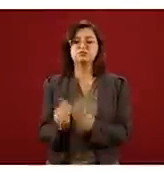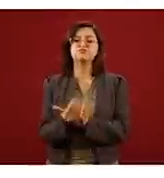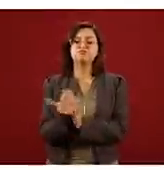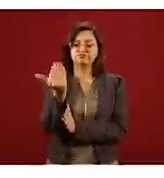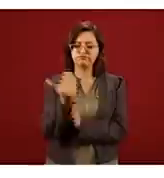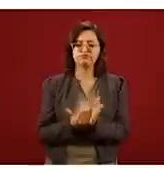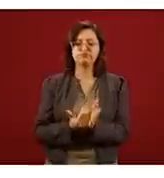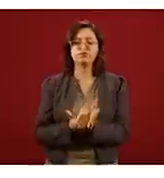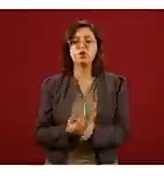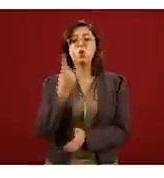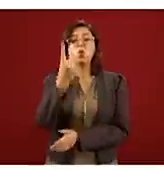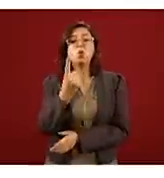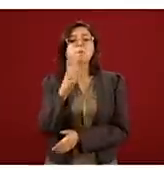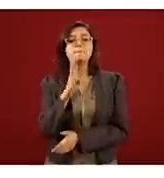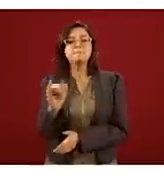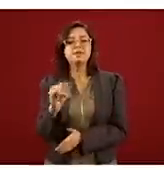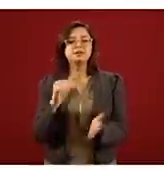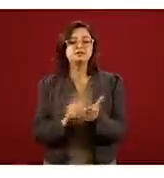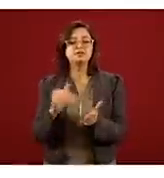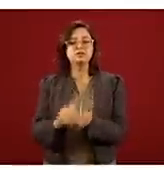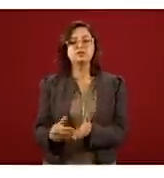hoy es del orden de